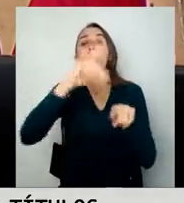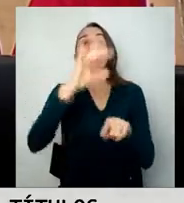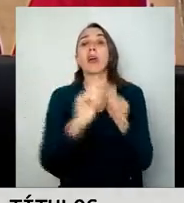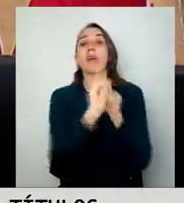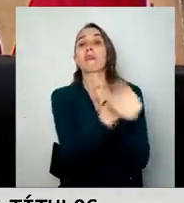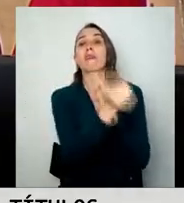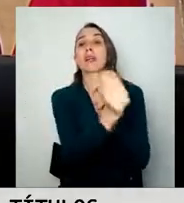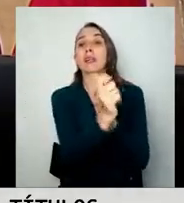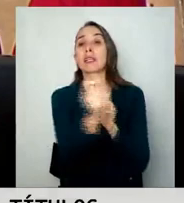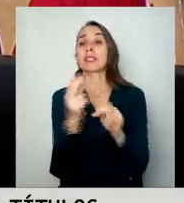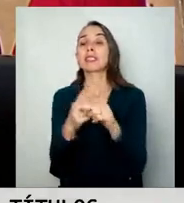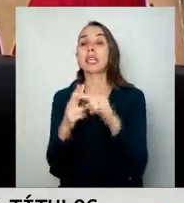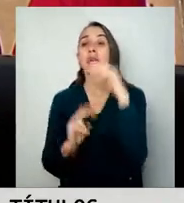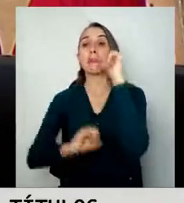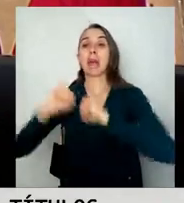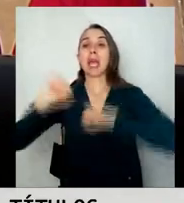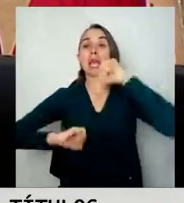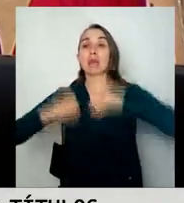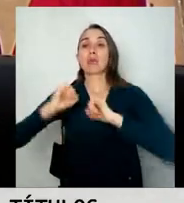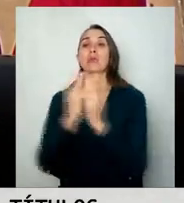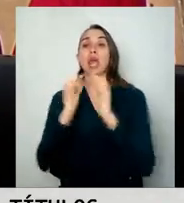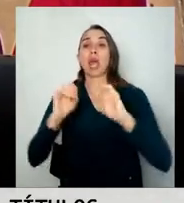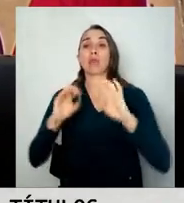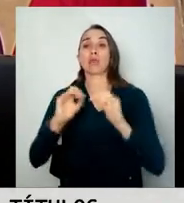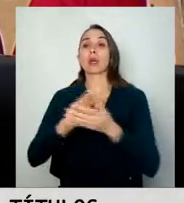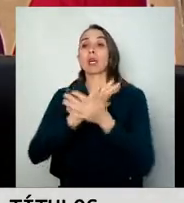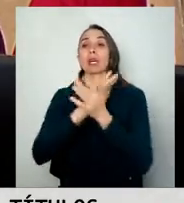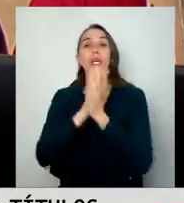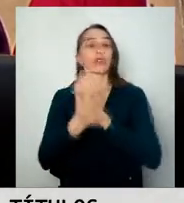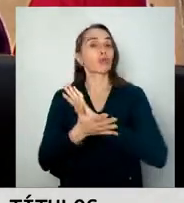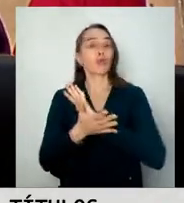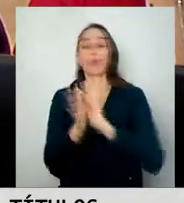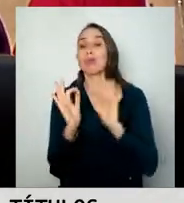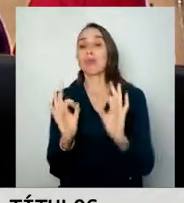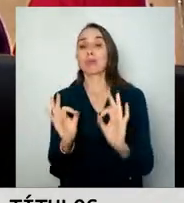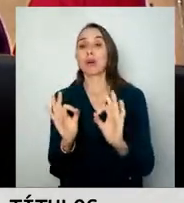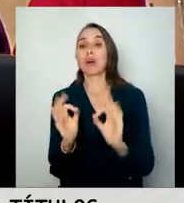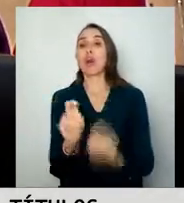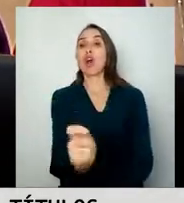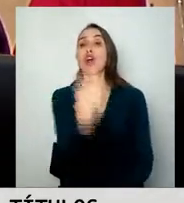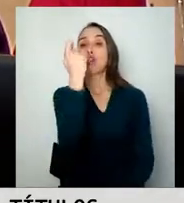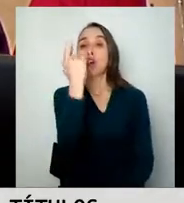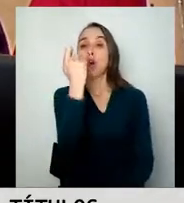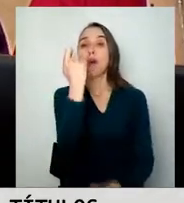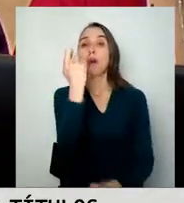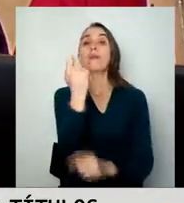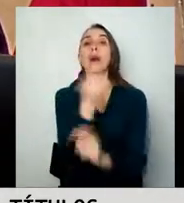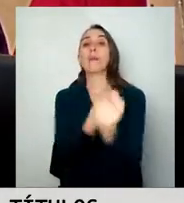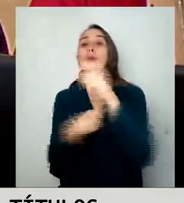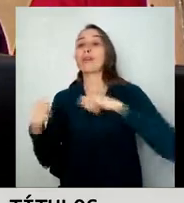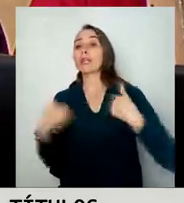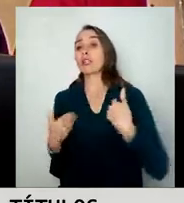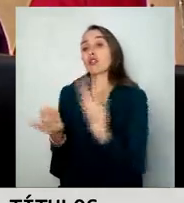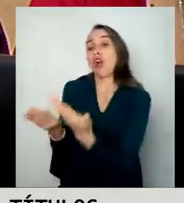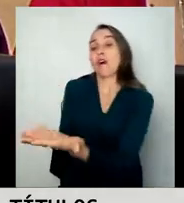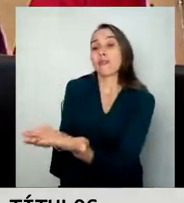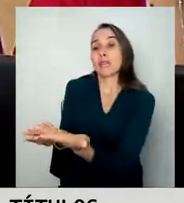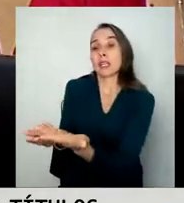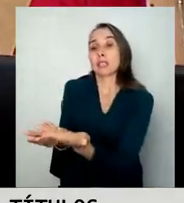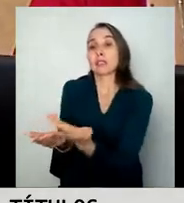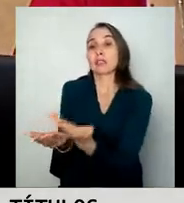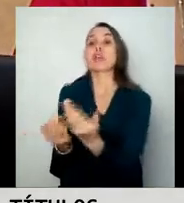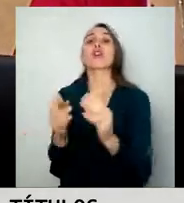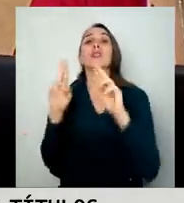la industria educativa en todo su esplendor cobrando por el bien de consumo que ofrecen en el mercado educativo